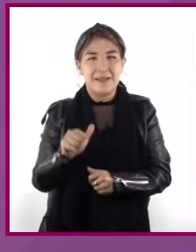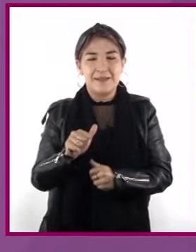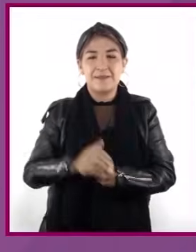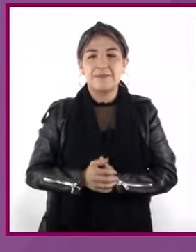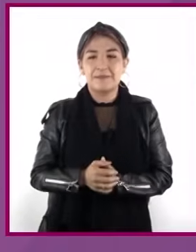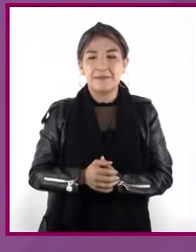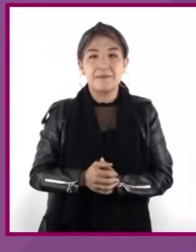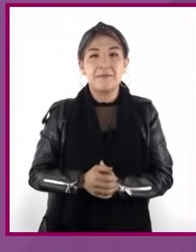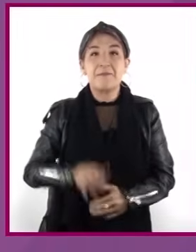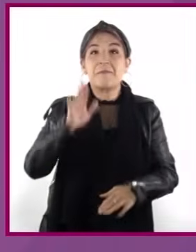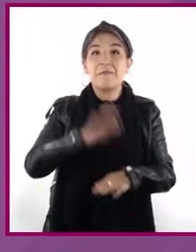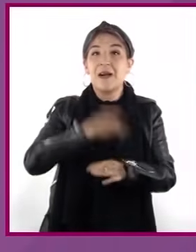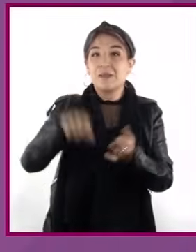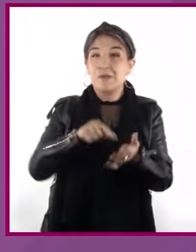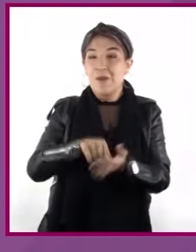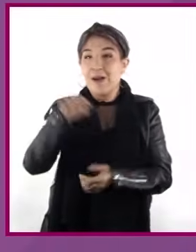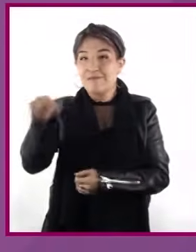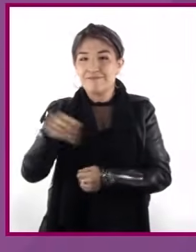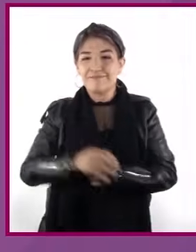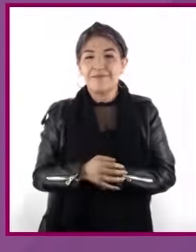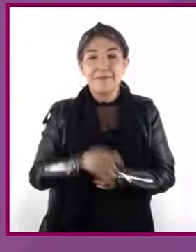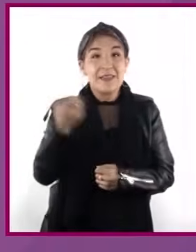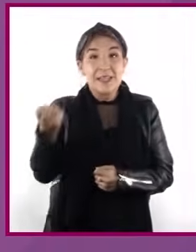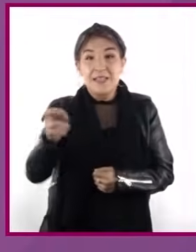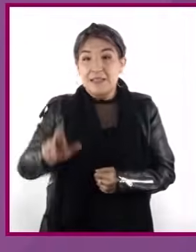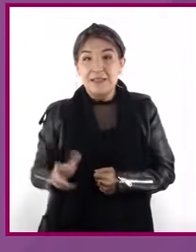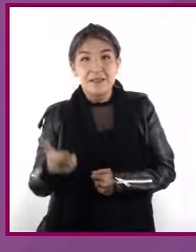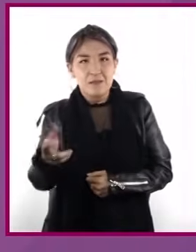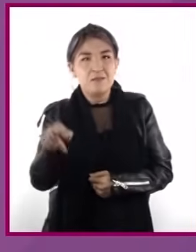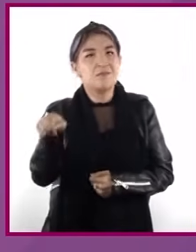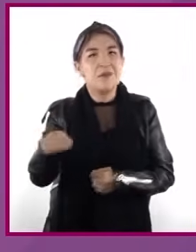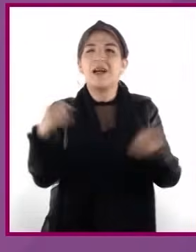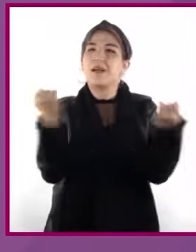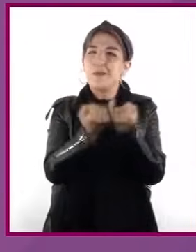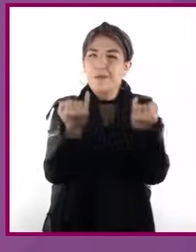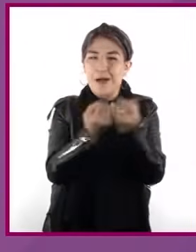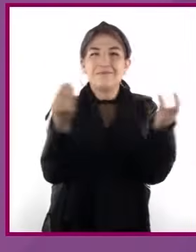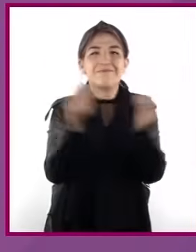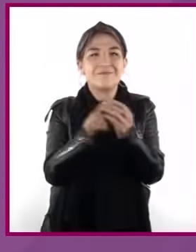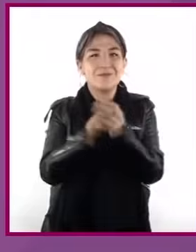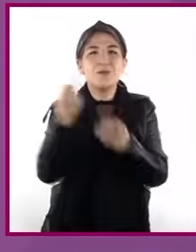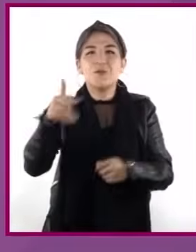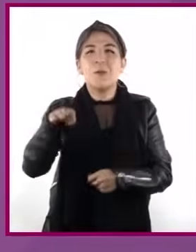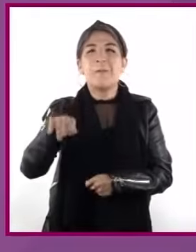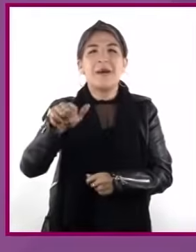Y más acá, el río también está hecho de materia.